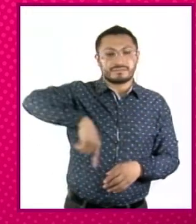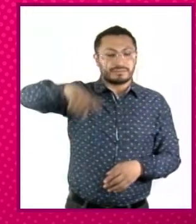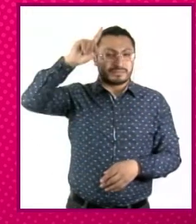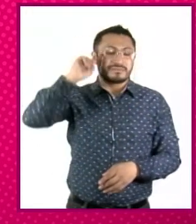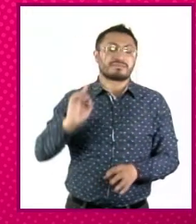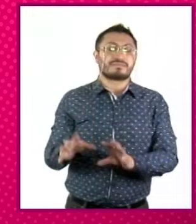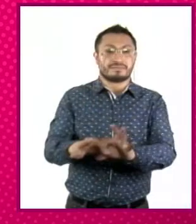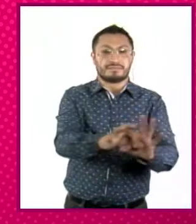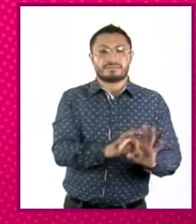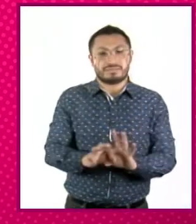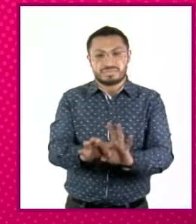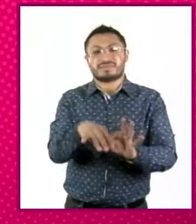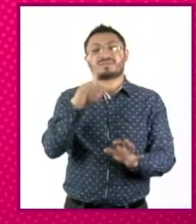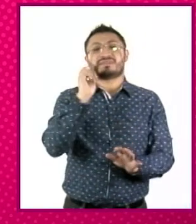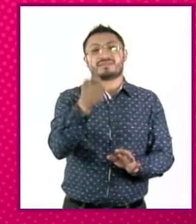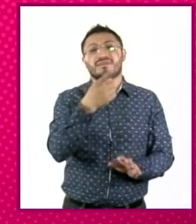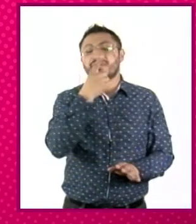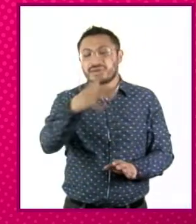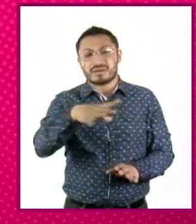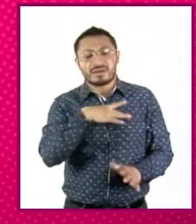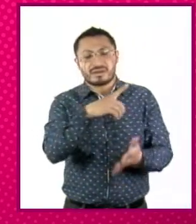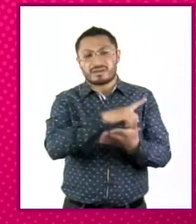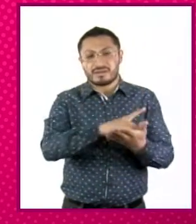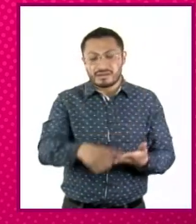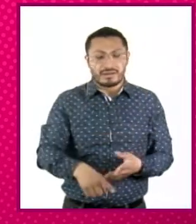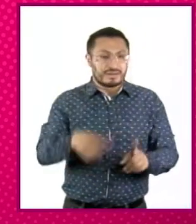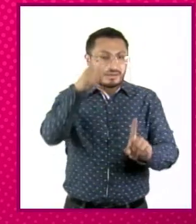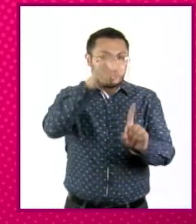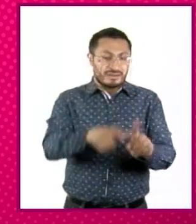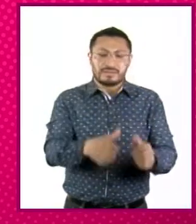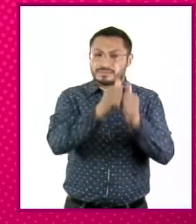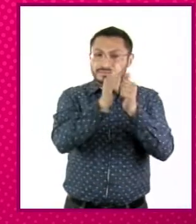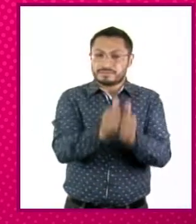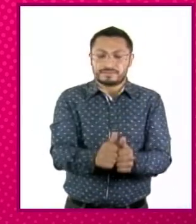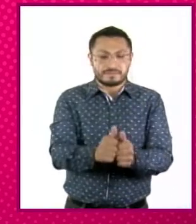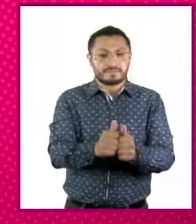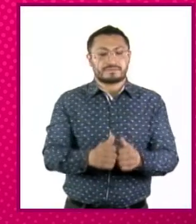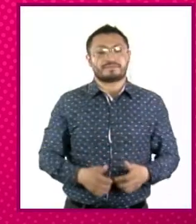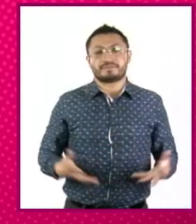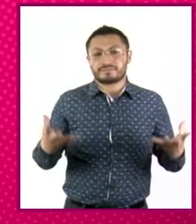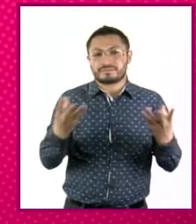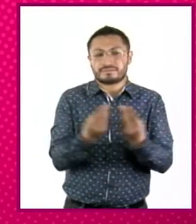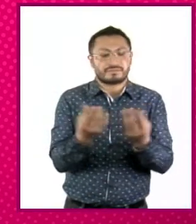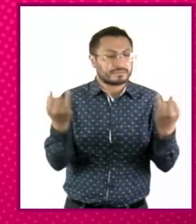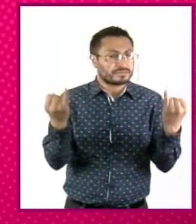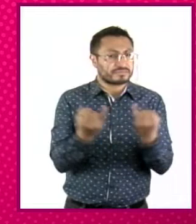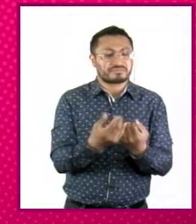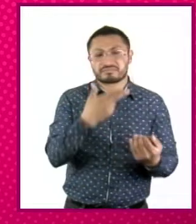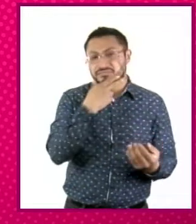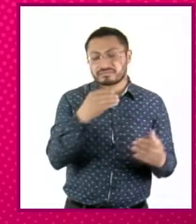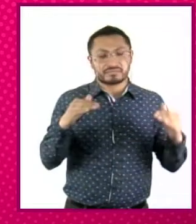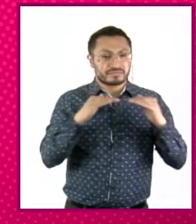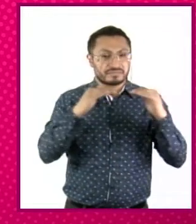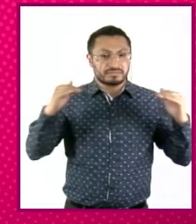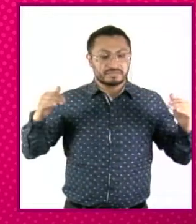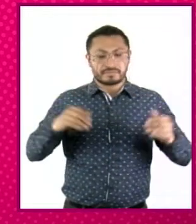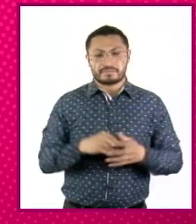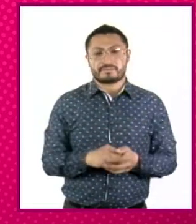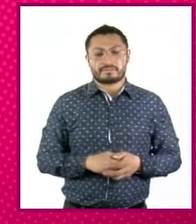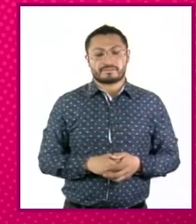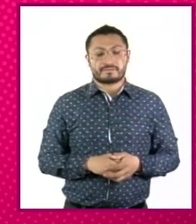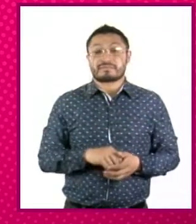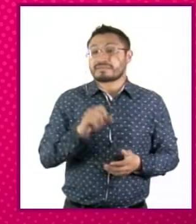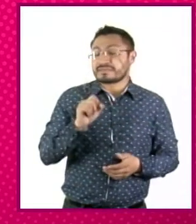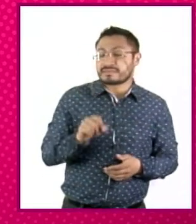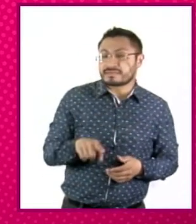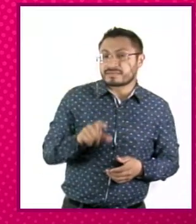pública. Decir que tienen derecho de ser y de estar también, a la par de los varones. Y luego,